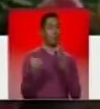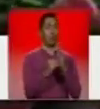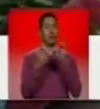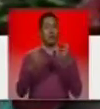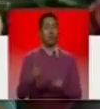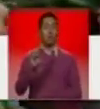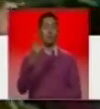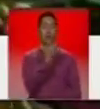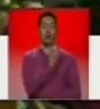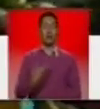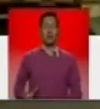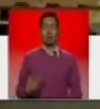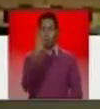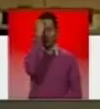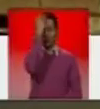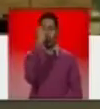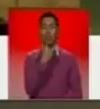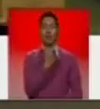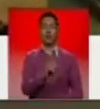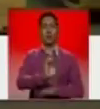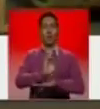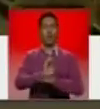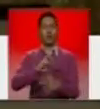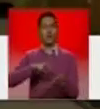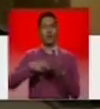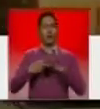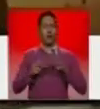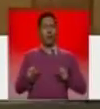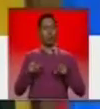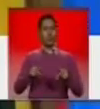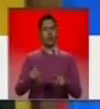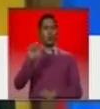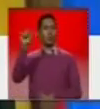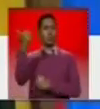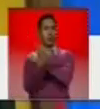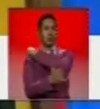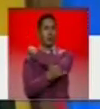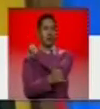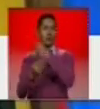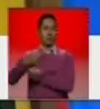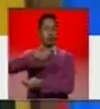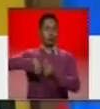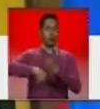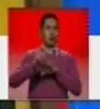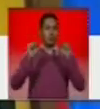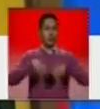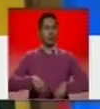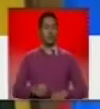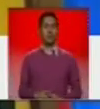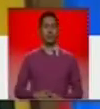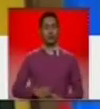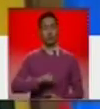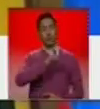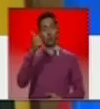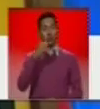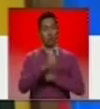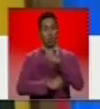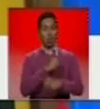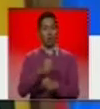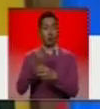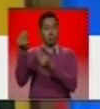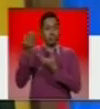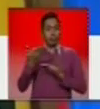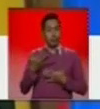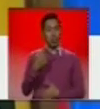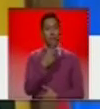además que Ecuador es un país con amplias oportunidades para la inversión extranjera. En los últimos años hemos recibido más de 1.500 millones